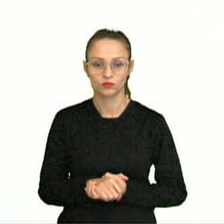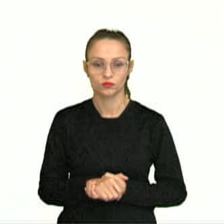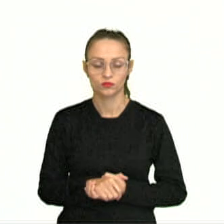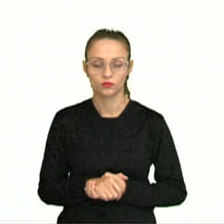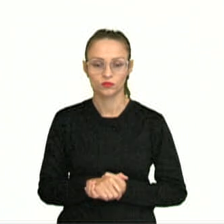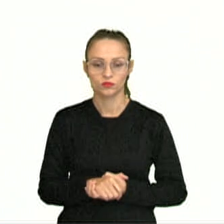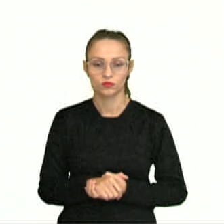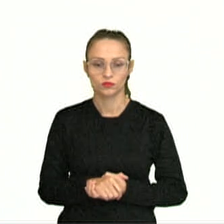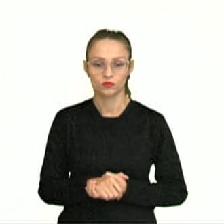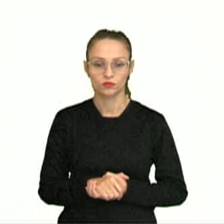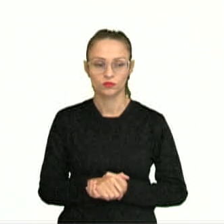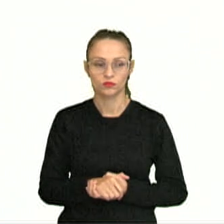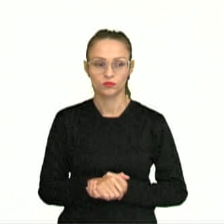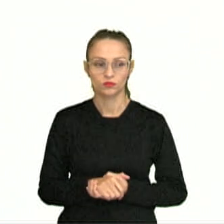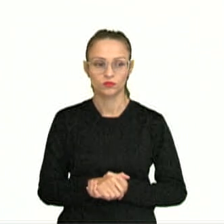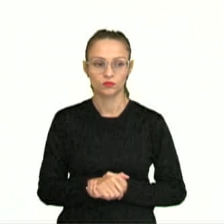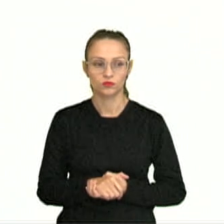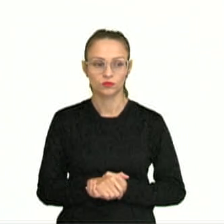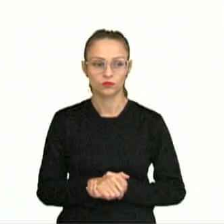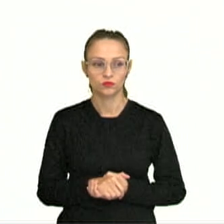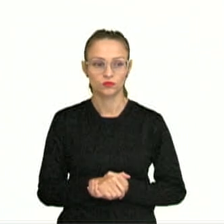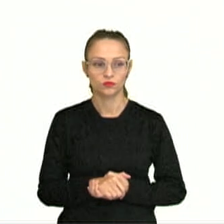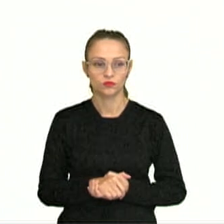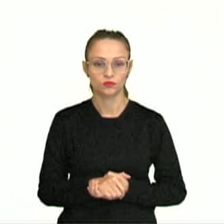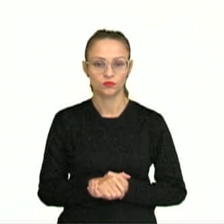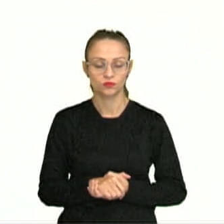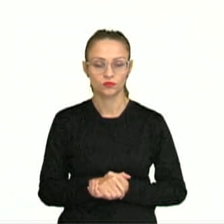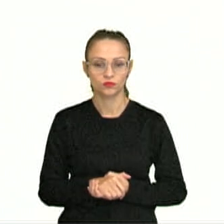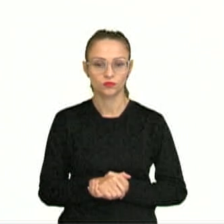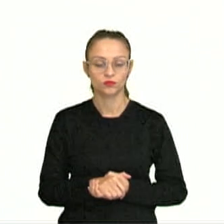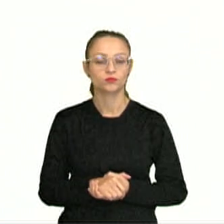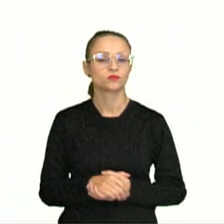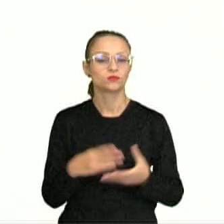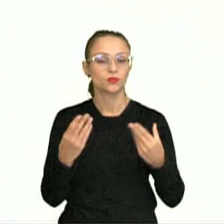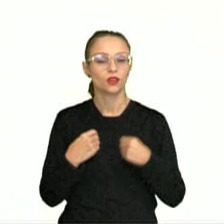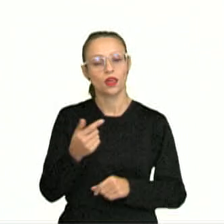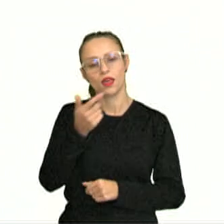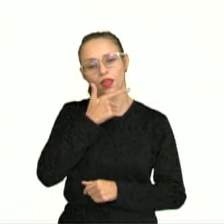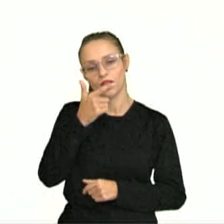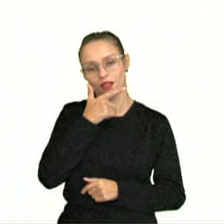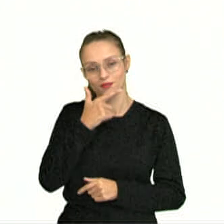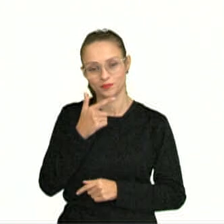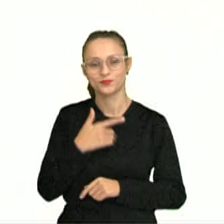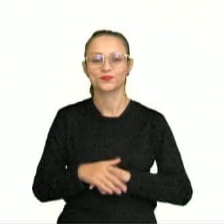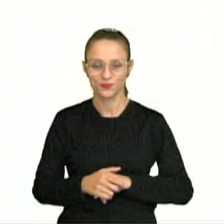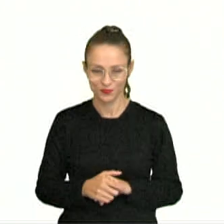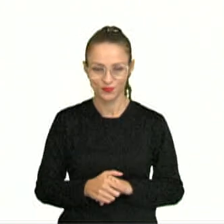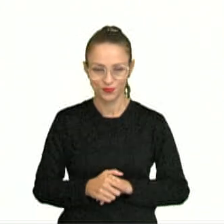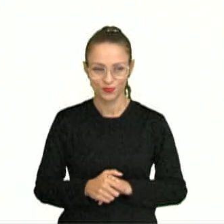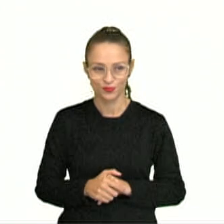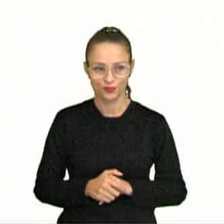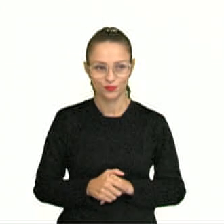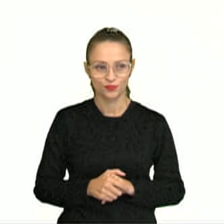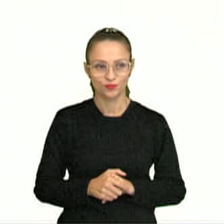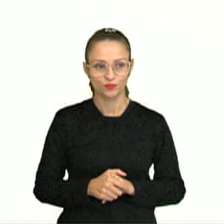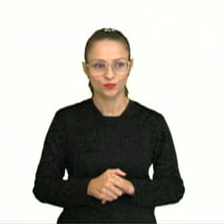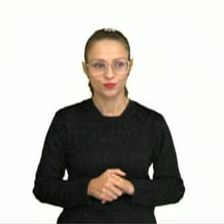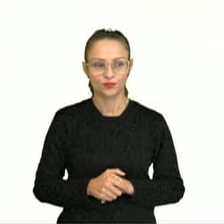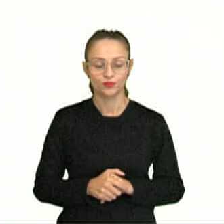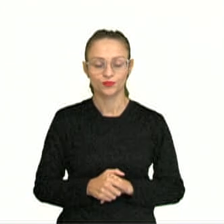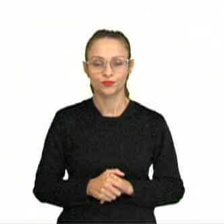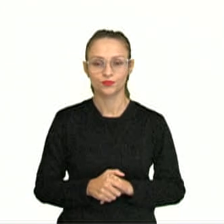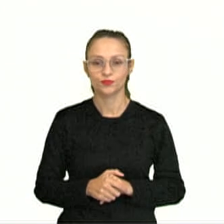común causa risa, nos causa sorriso, risadas. ¿Sí? Vamos a